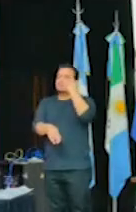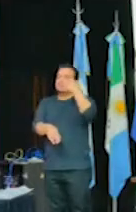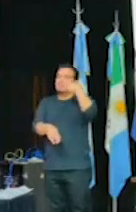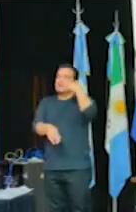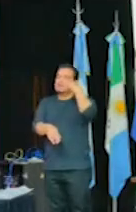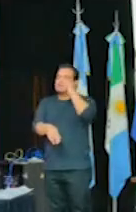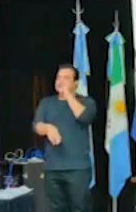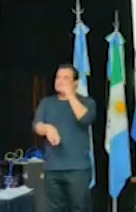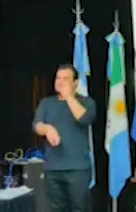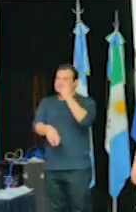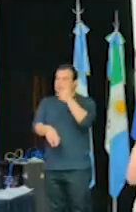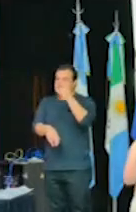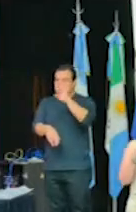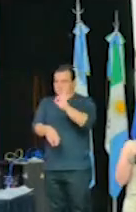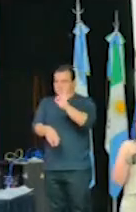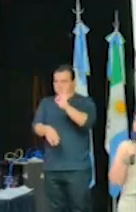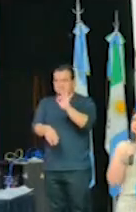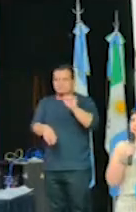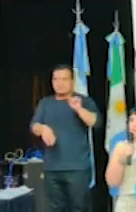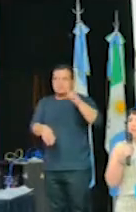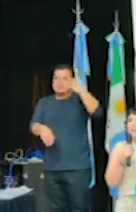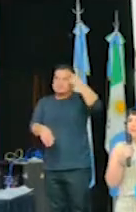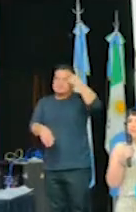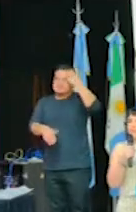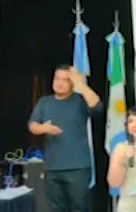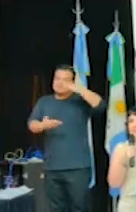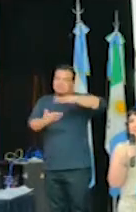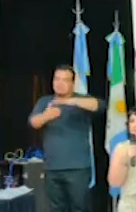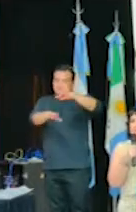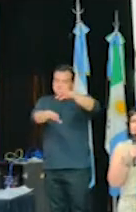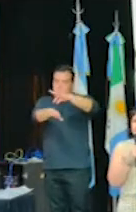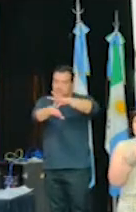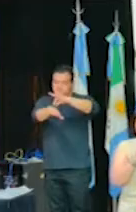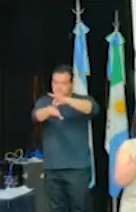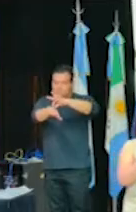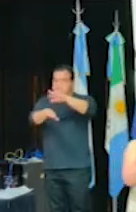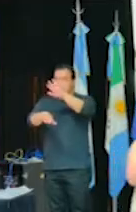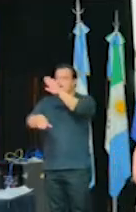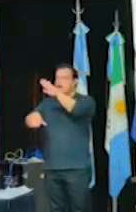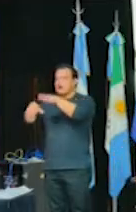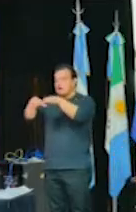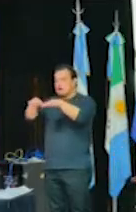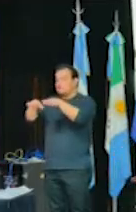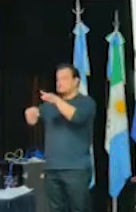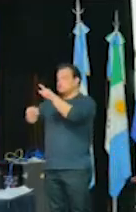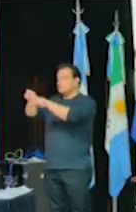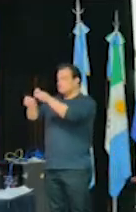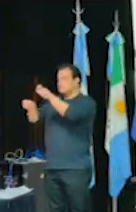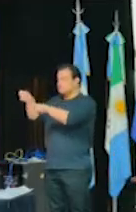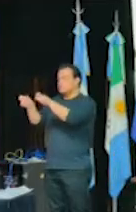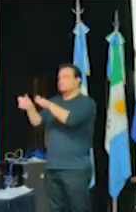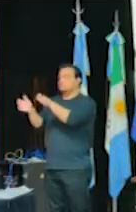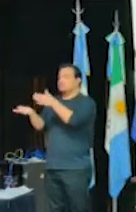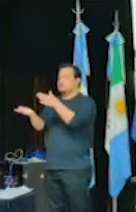médica, hablar de la deshumanización centrado en la falta de capacidades